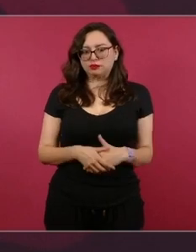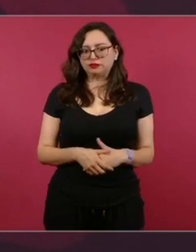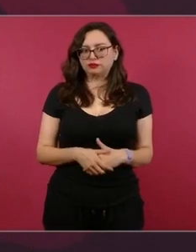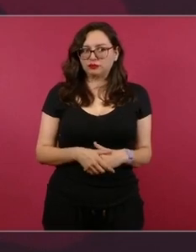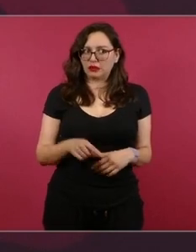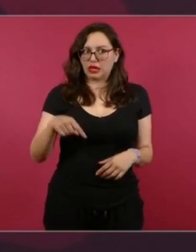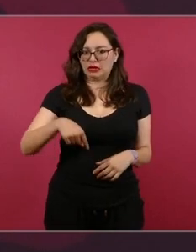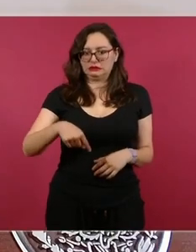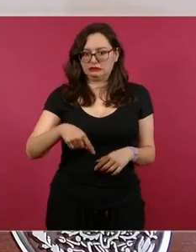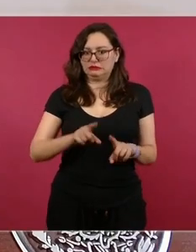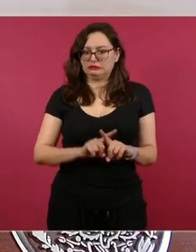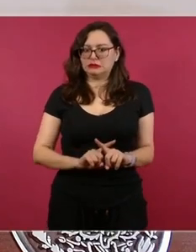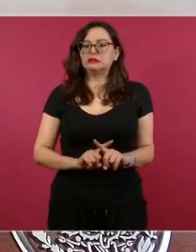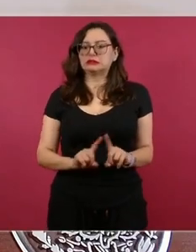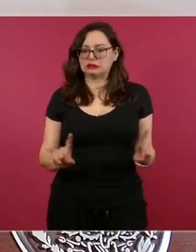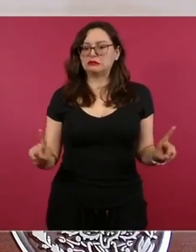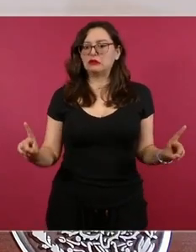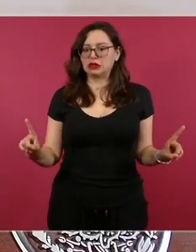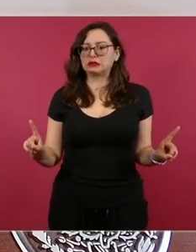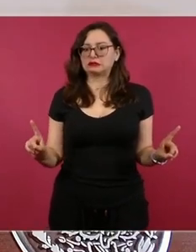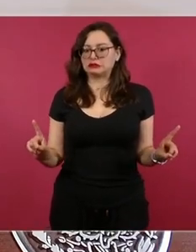no es igual, no, allá.